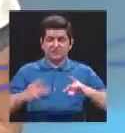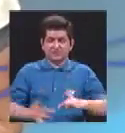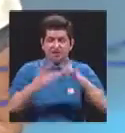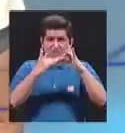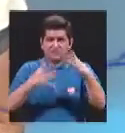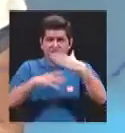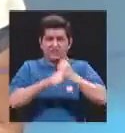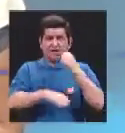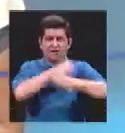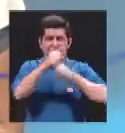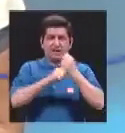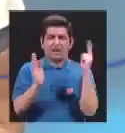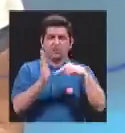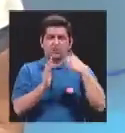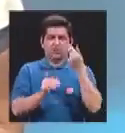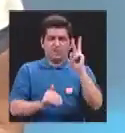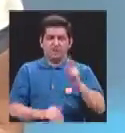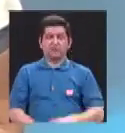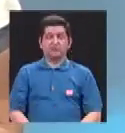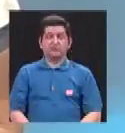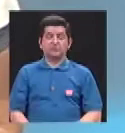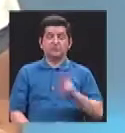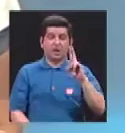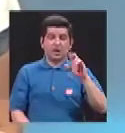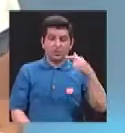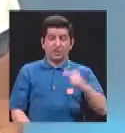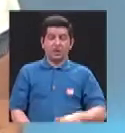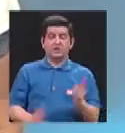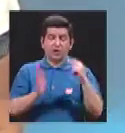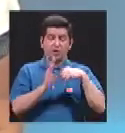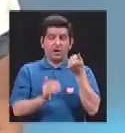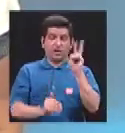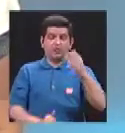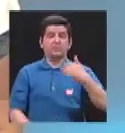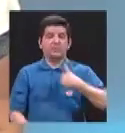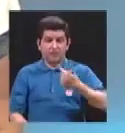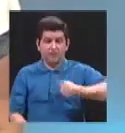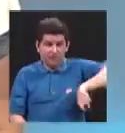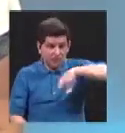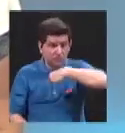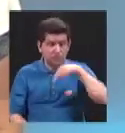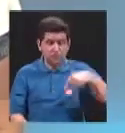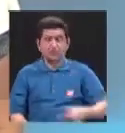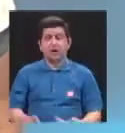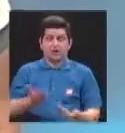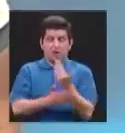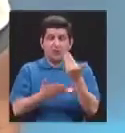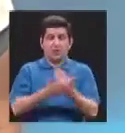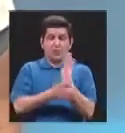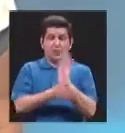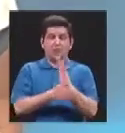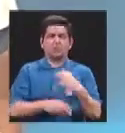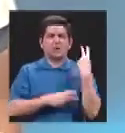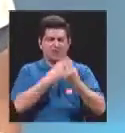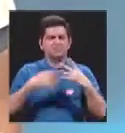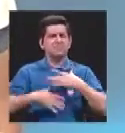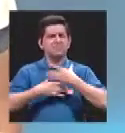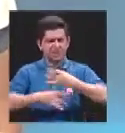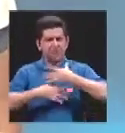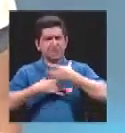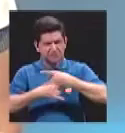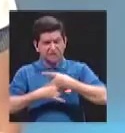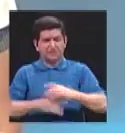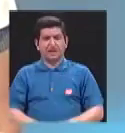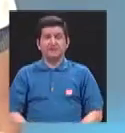en este recuento especial que hicimos del año 2012. Y es que, Roberto, durante el 2012 tuvimos estrenos, tuvimos visitas